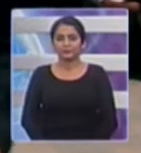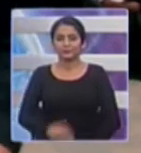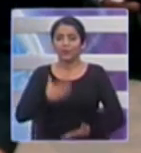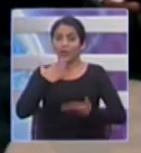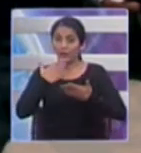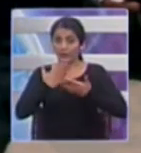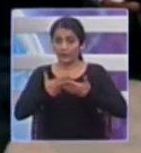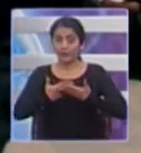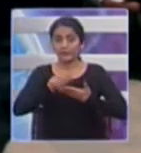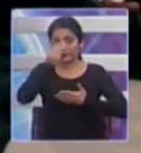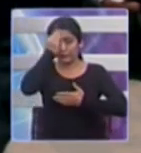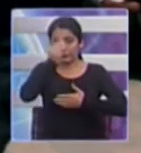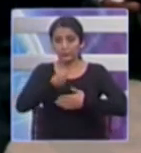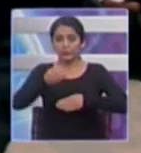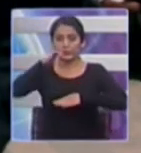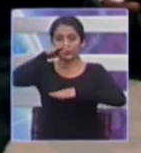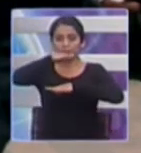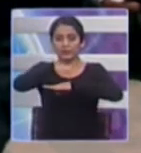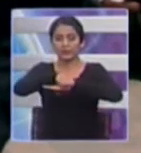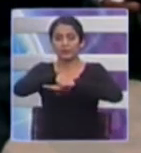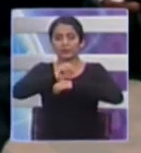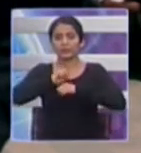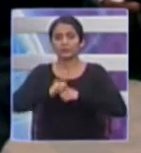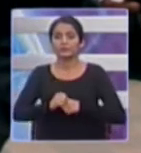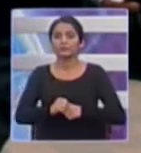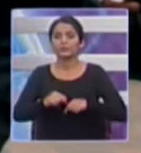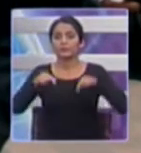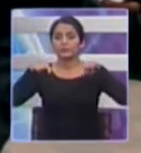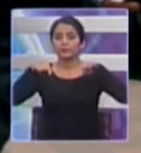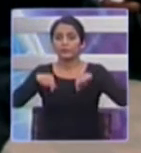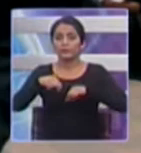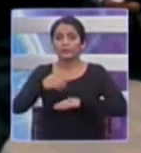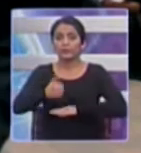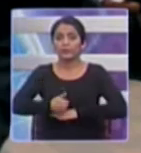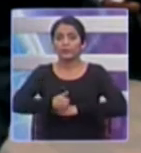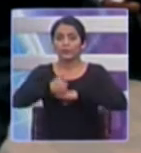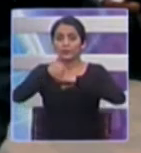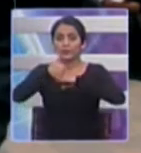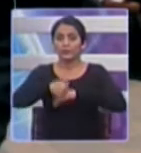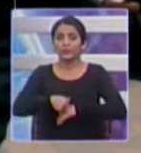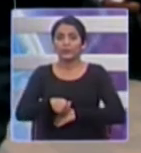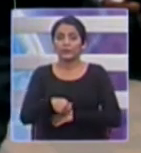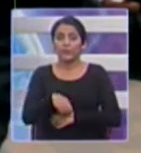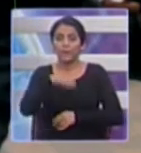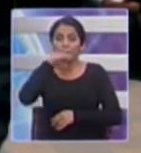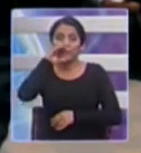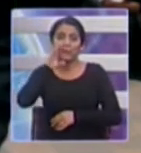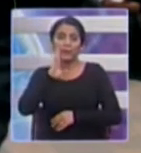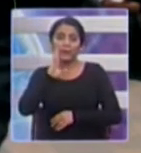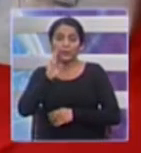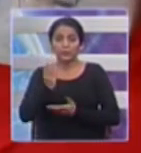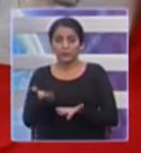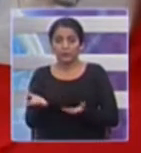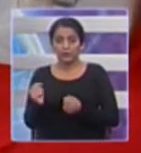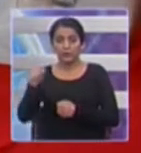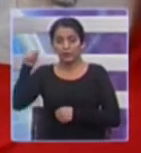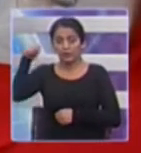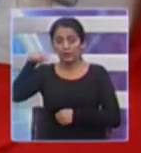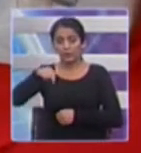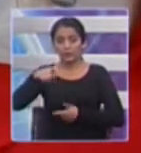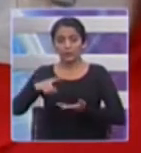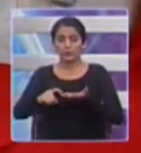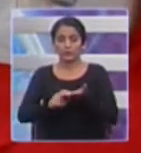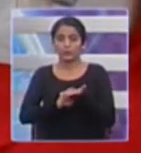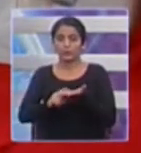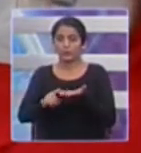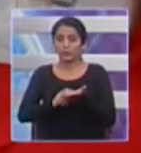Gracias, María Antonieta. Buenas tardes, amigos televidentes. El candidato a la presidencia de la República del Acuerdo Nacional por el Cambio, Paco Moncayo, se reunió aquí en